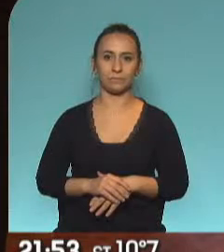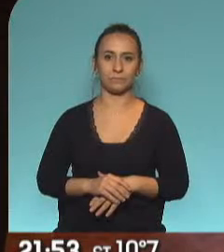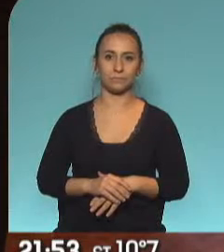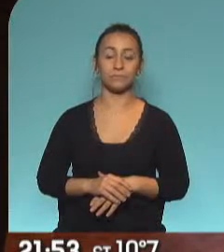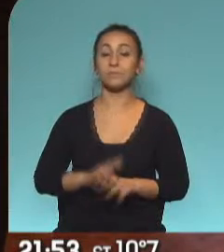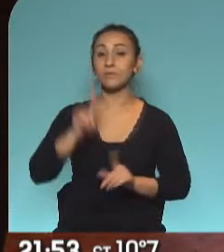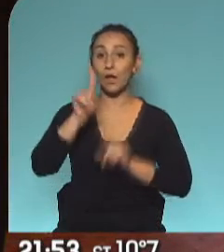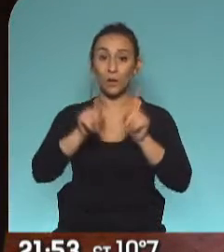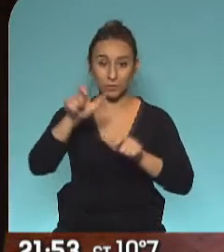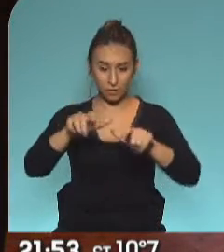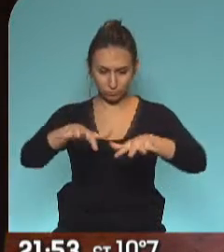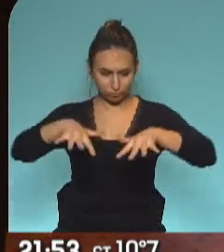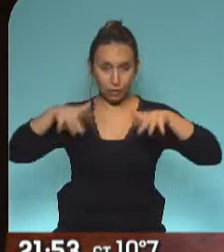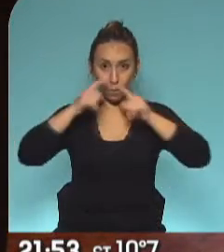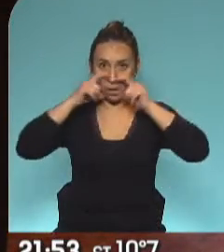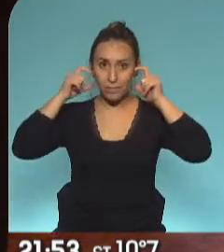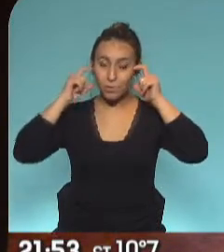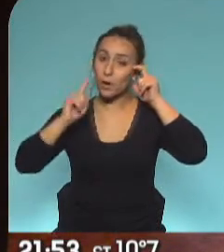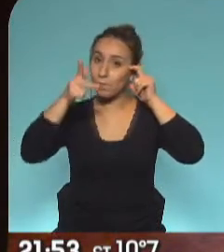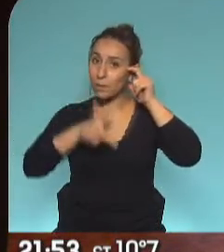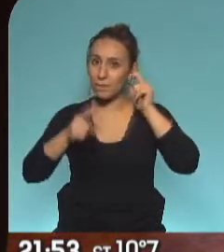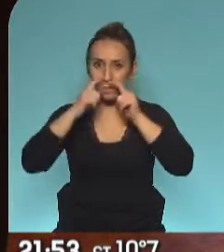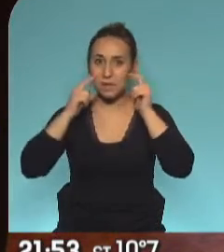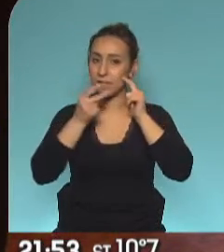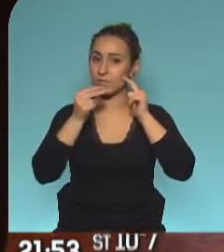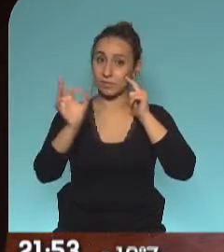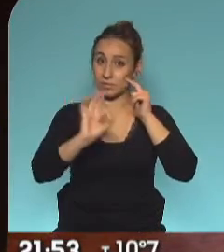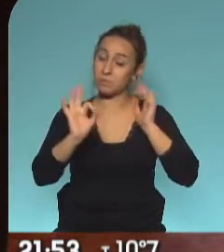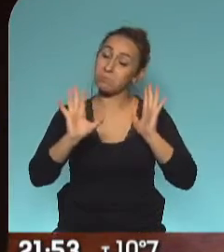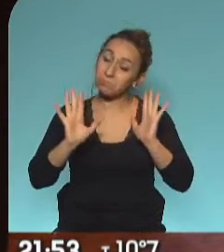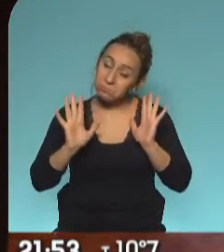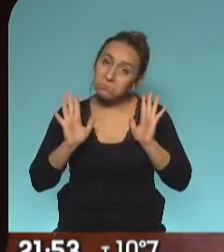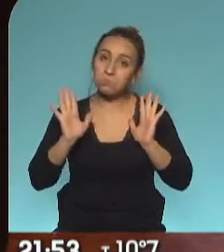Algunos fieles con barbijos, uh-huh. El Papa sin él, ¿no? Un detalle, ¿no? Sí, más que un detalle.